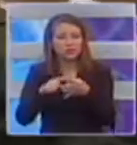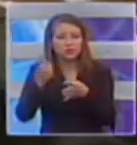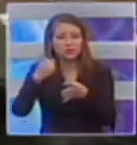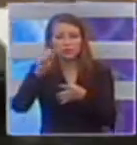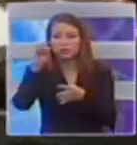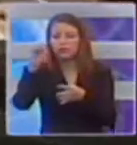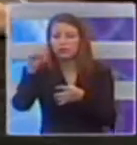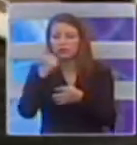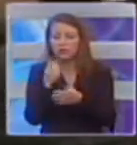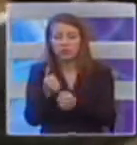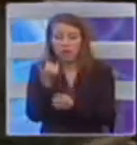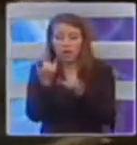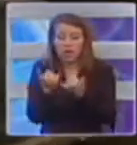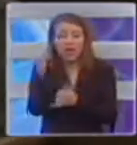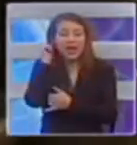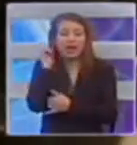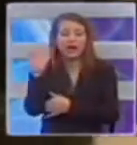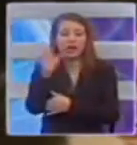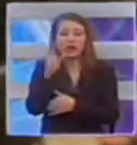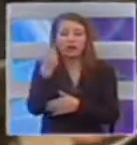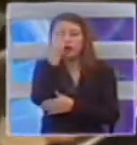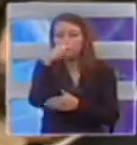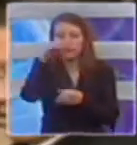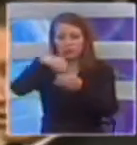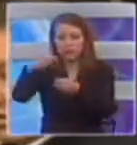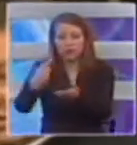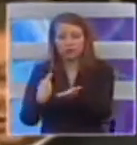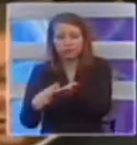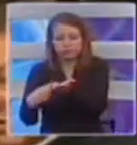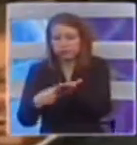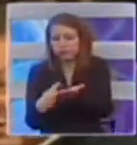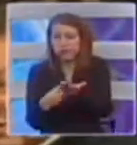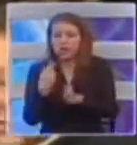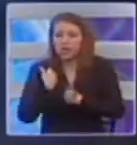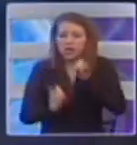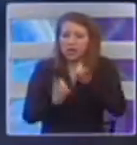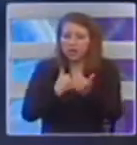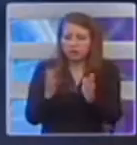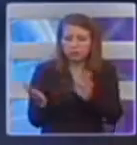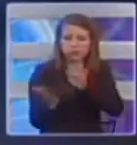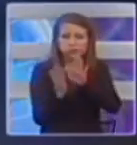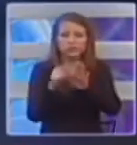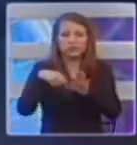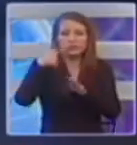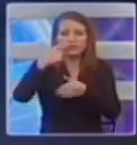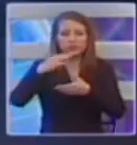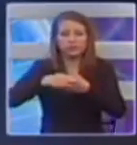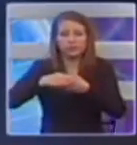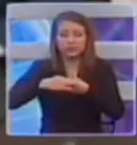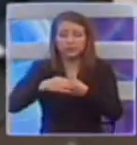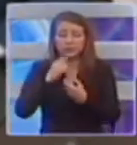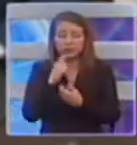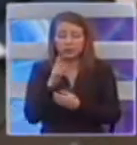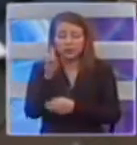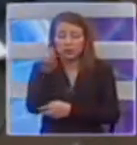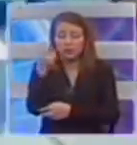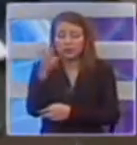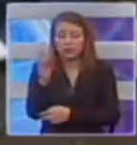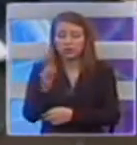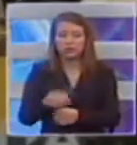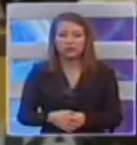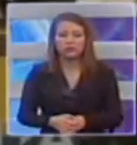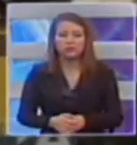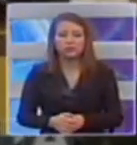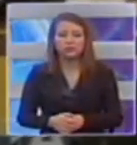Unidad, se reunieron este lunes en un hotel de Quito para definir su postura de cara a los comicios presidenciales y legislativos de